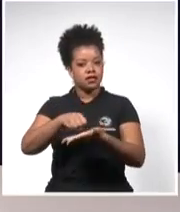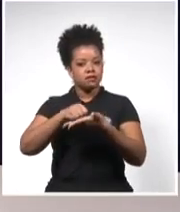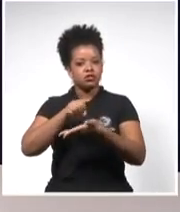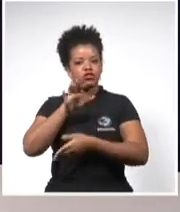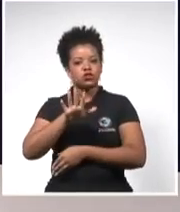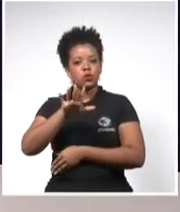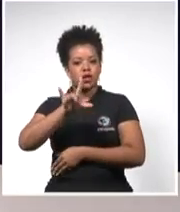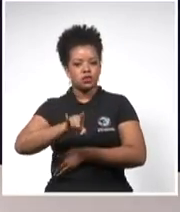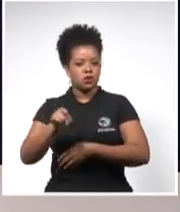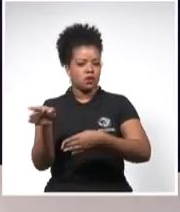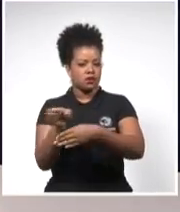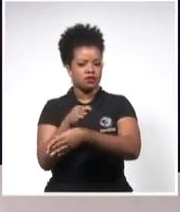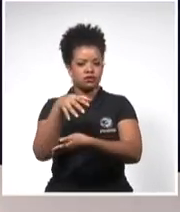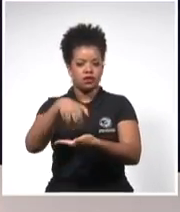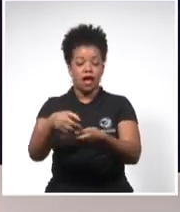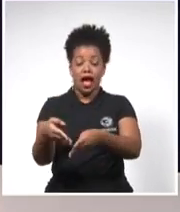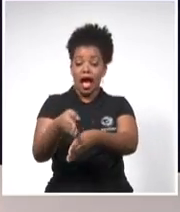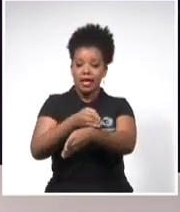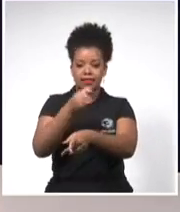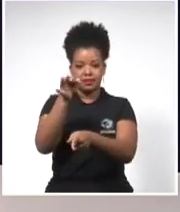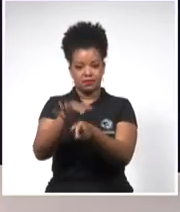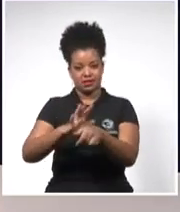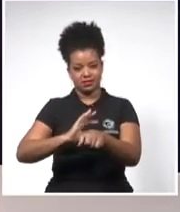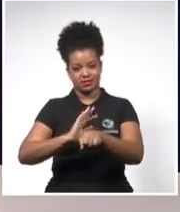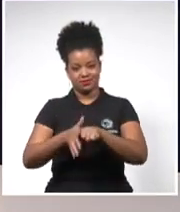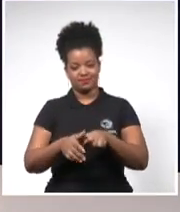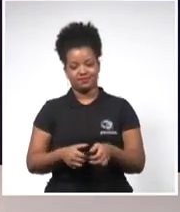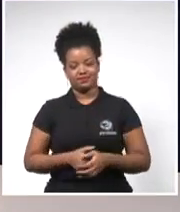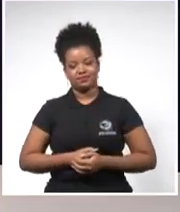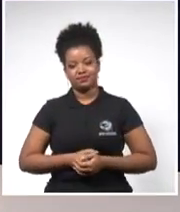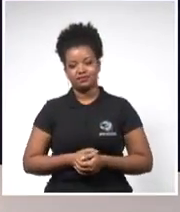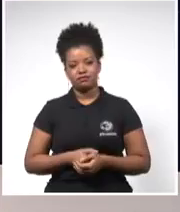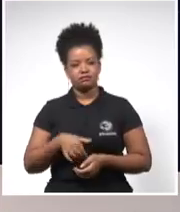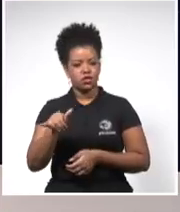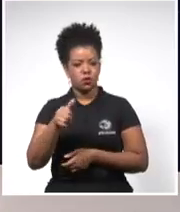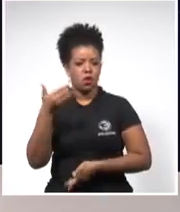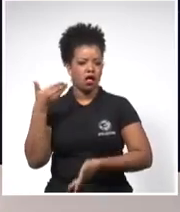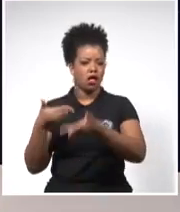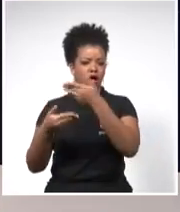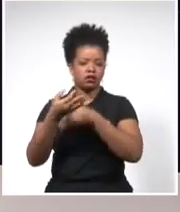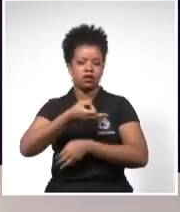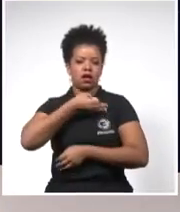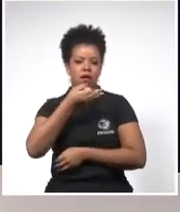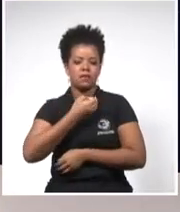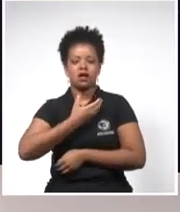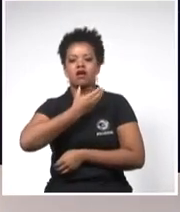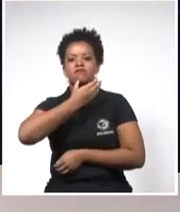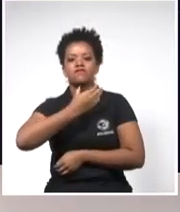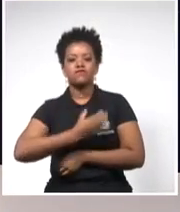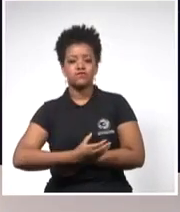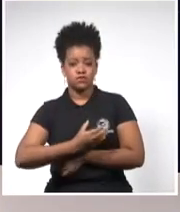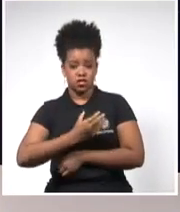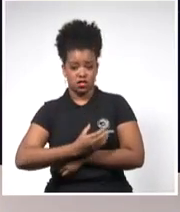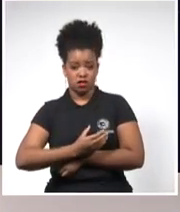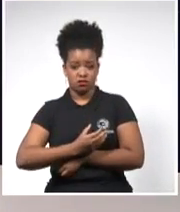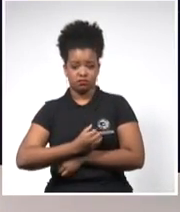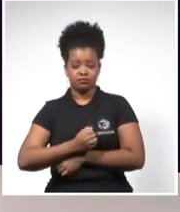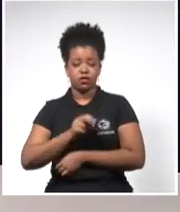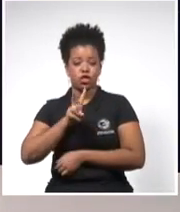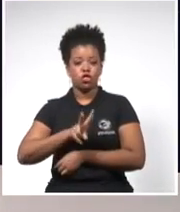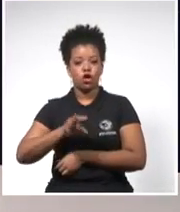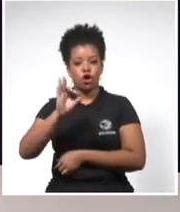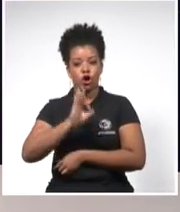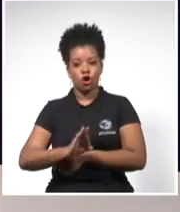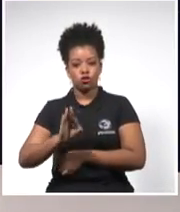estados antes de la pandemia. Como expresó el líder histórico de la Revolución Cubana, Fidel Castro Ruz, en su reflexión del 2 de octubre